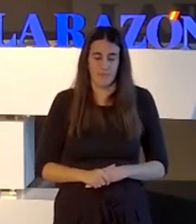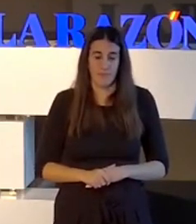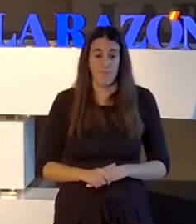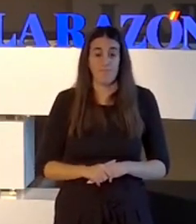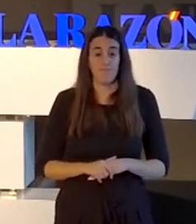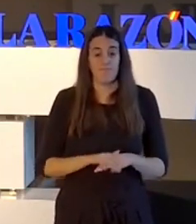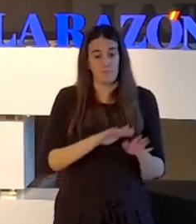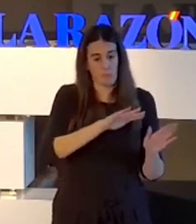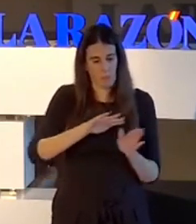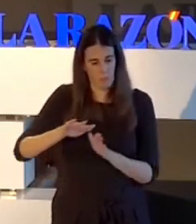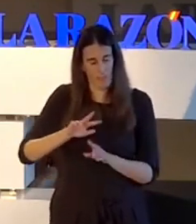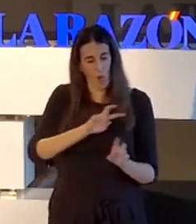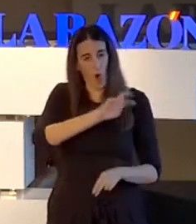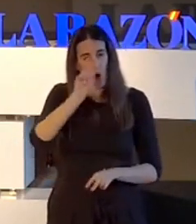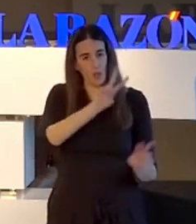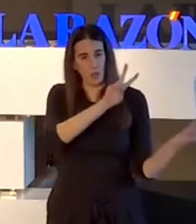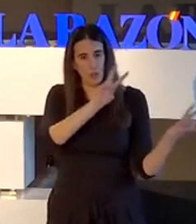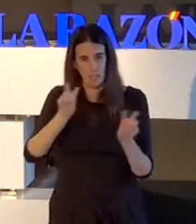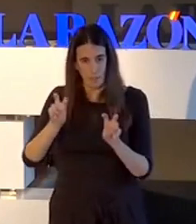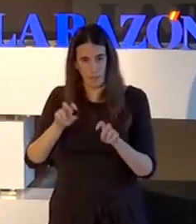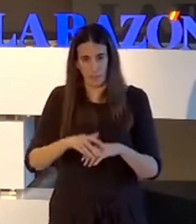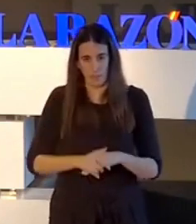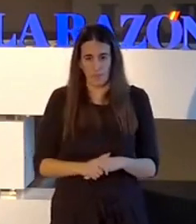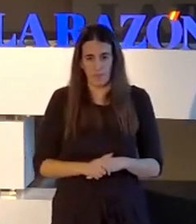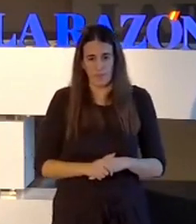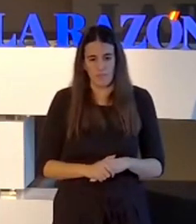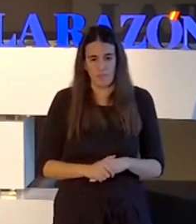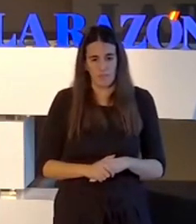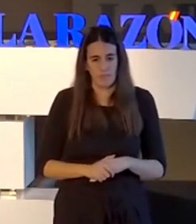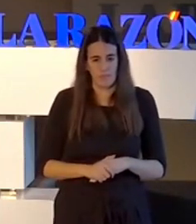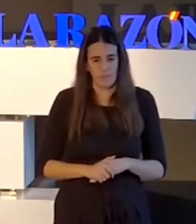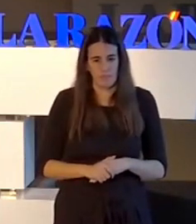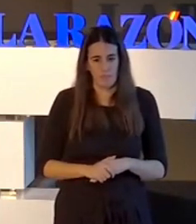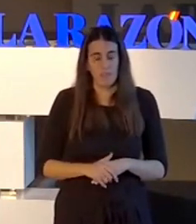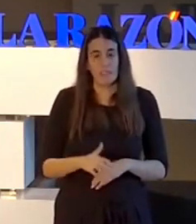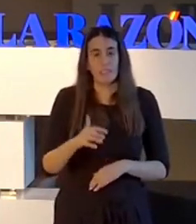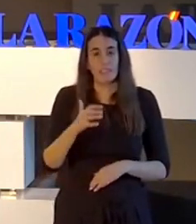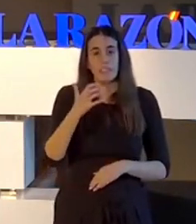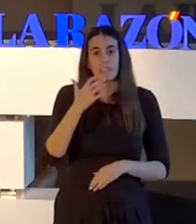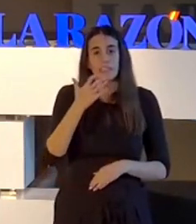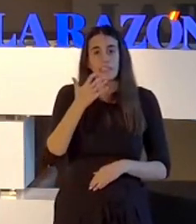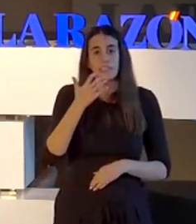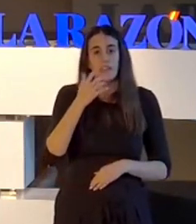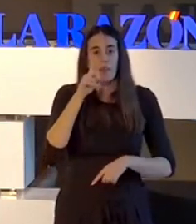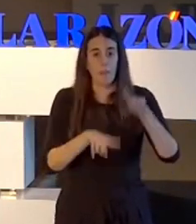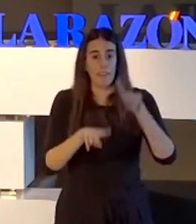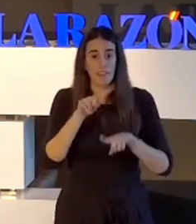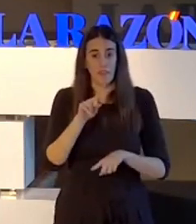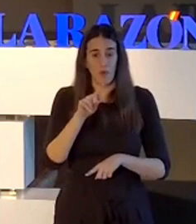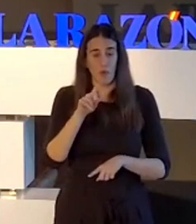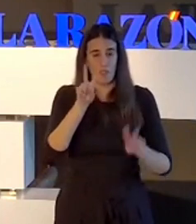que entender que el poder es un juego suma cero y si lo tienen los zurdos no lo tenemos